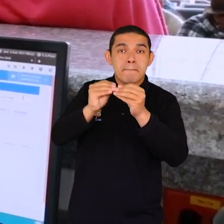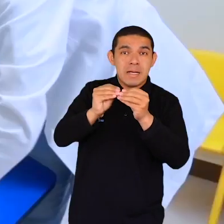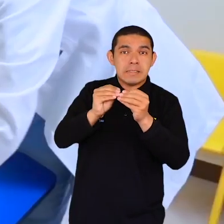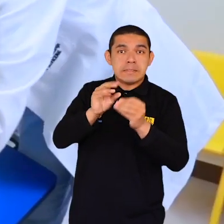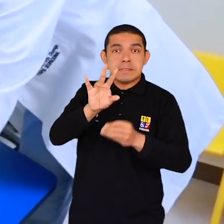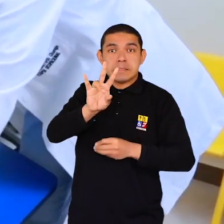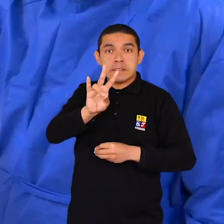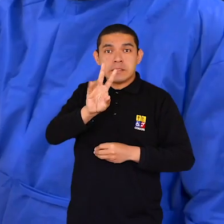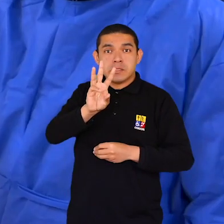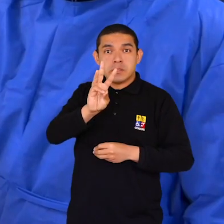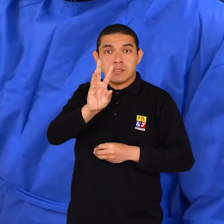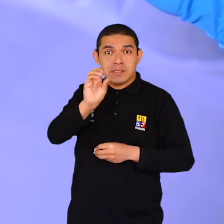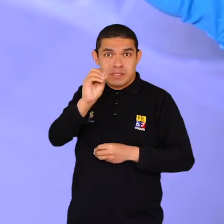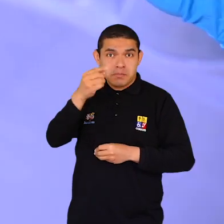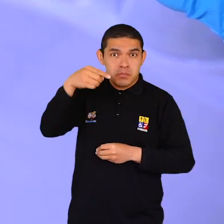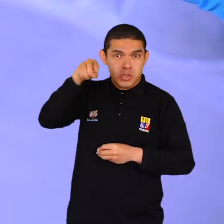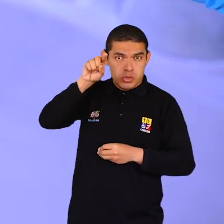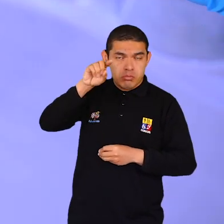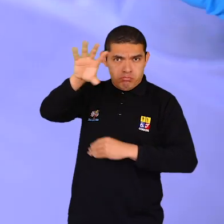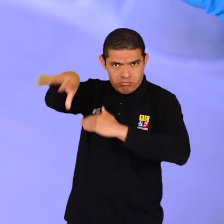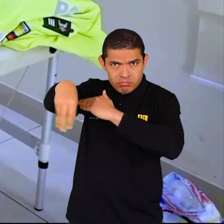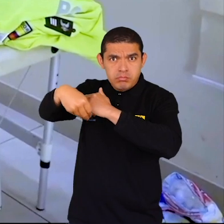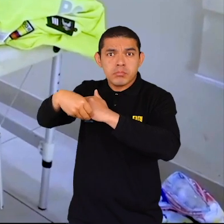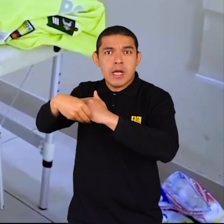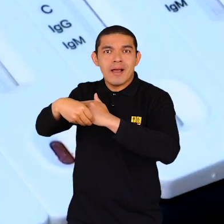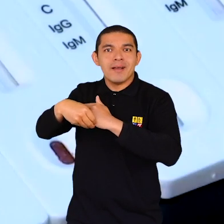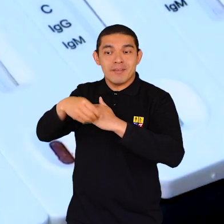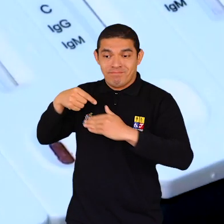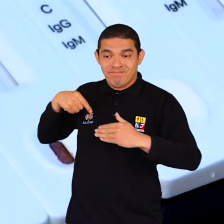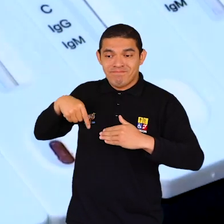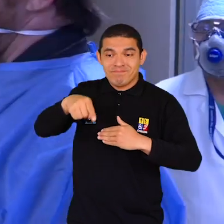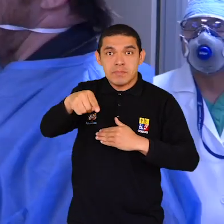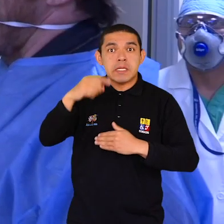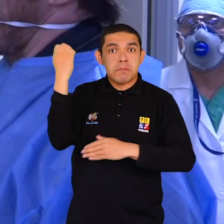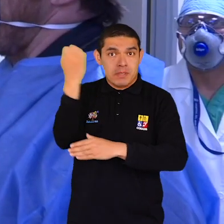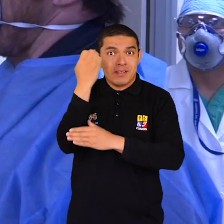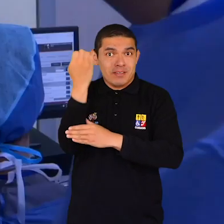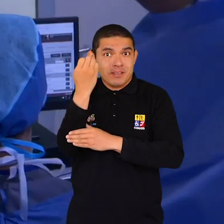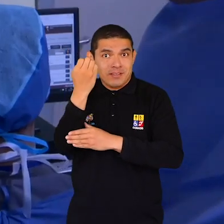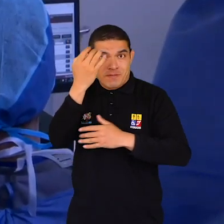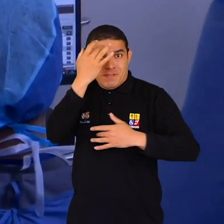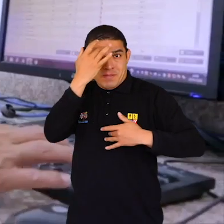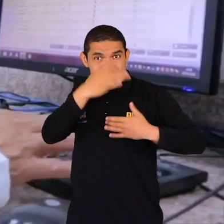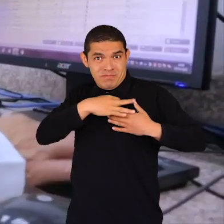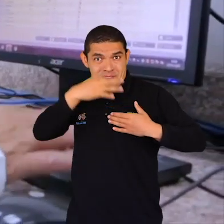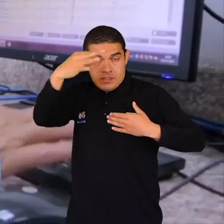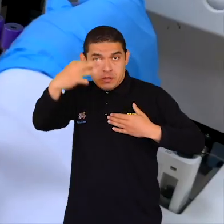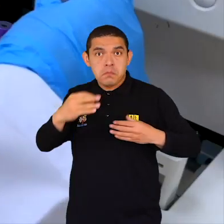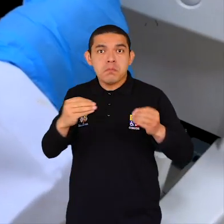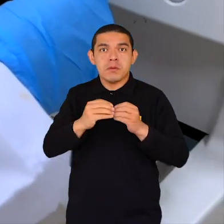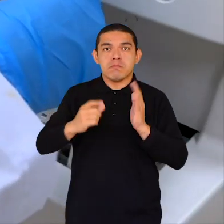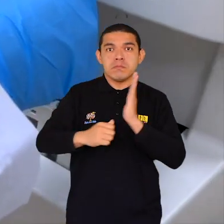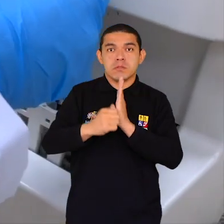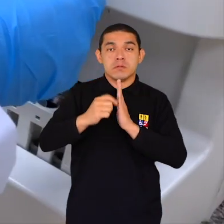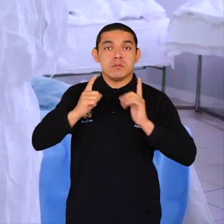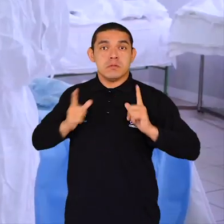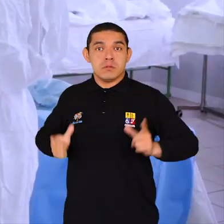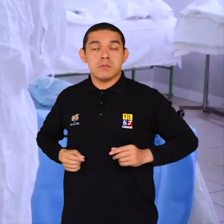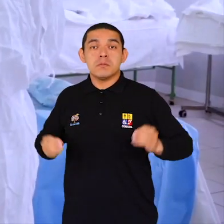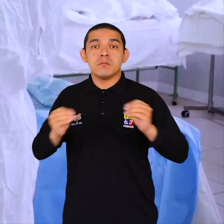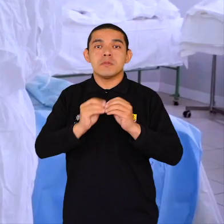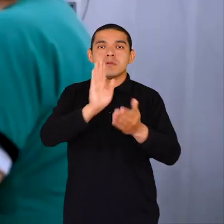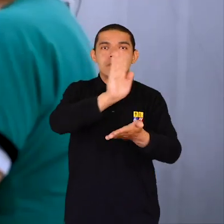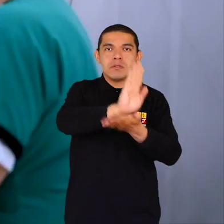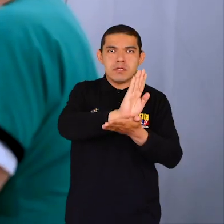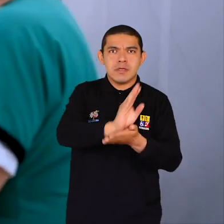casi 760 millones adicionales durante esta emergencia sanitaria. El Ministerio del Ramo y el IES